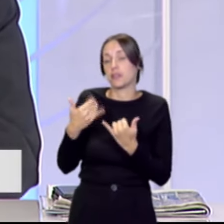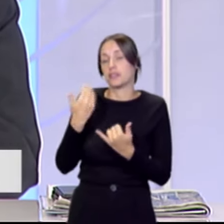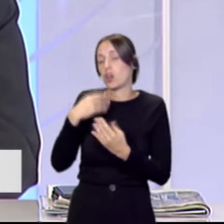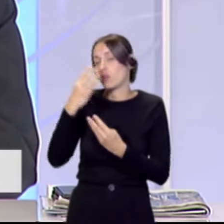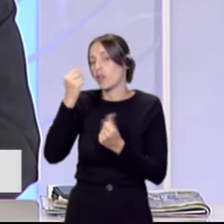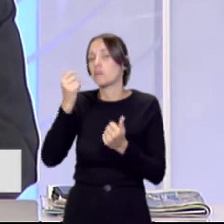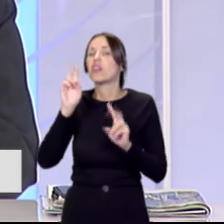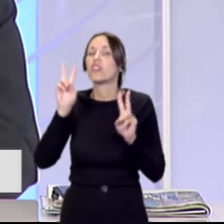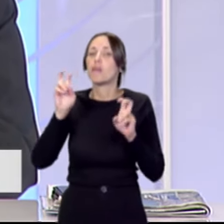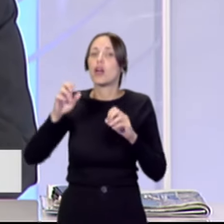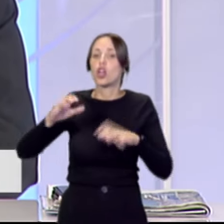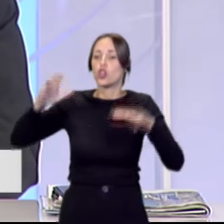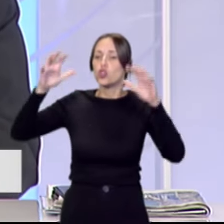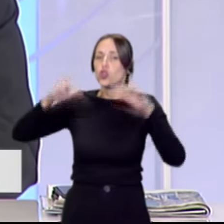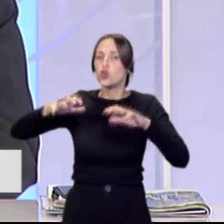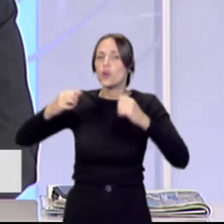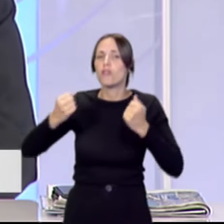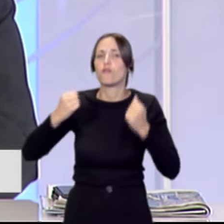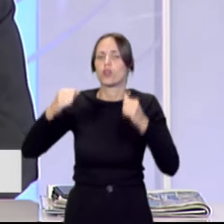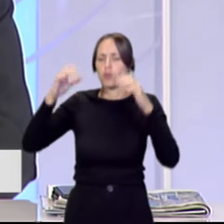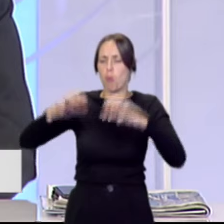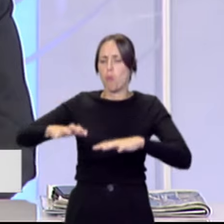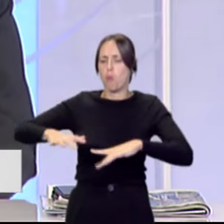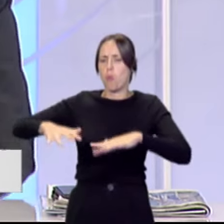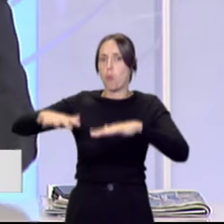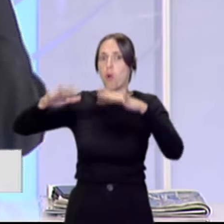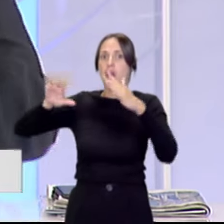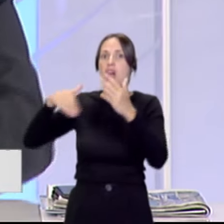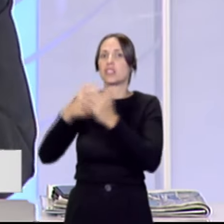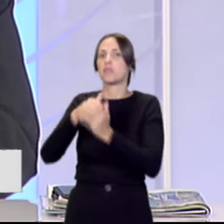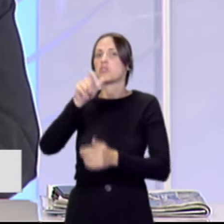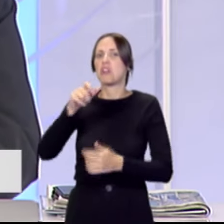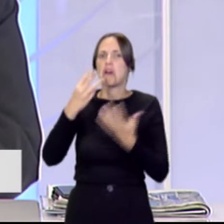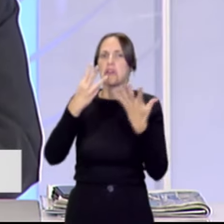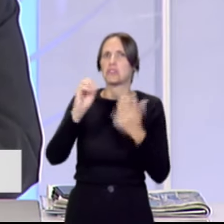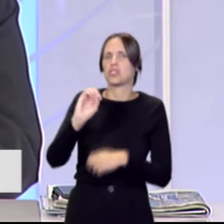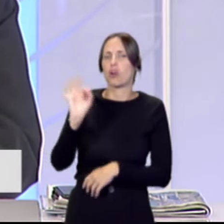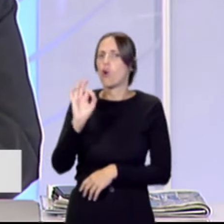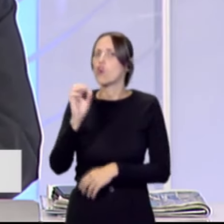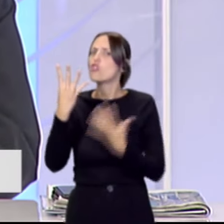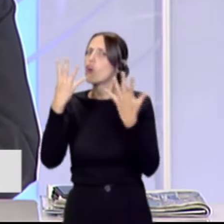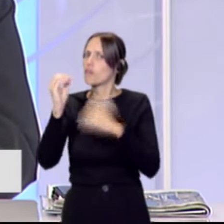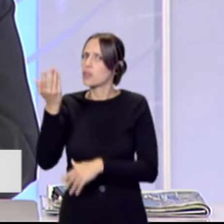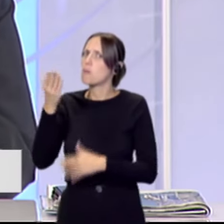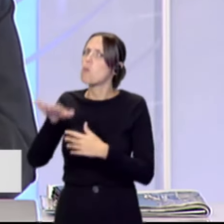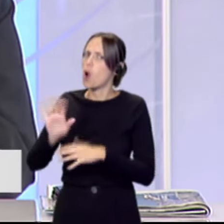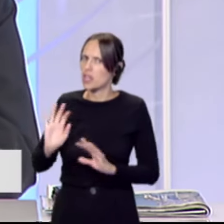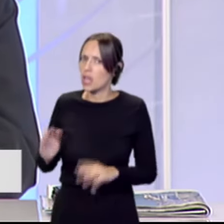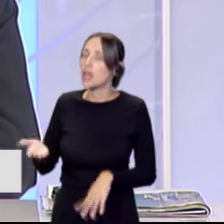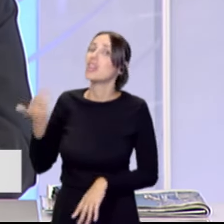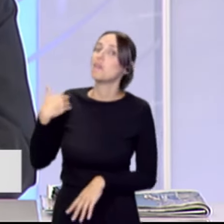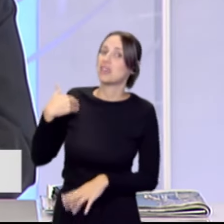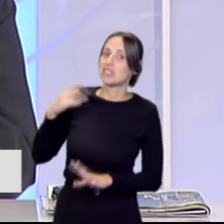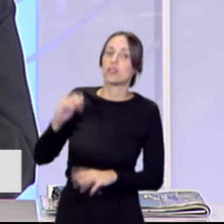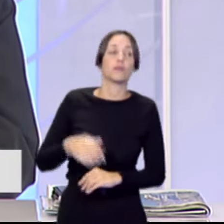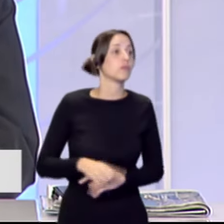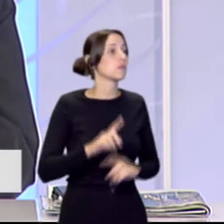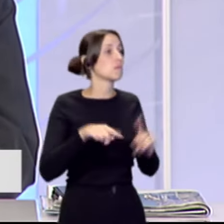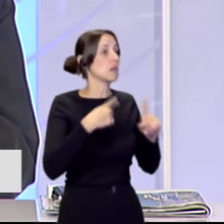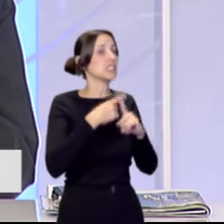lluvias torrenciales en las que murieron 80 o 90 personas, ¿no? En el pasado. Y riadas en las que fueron muy importantes y no